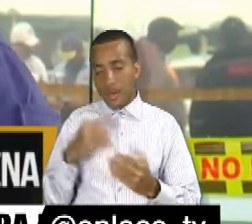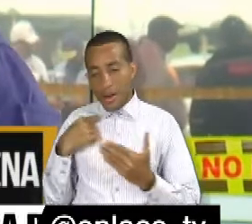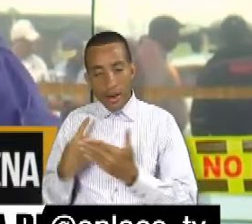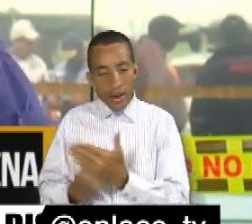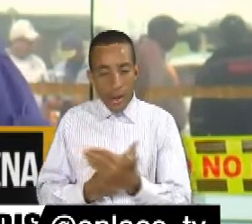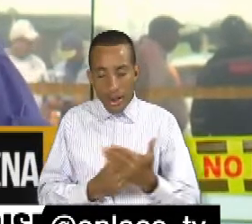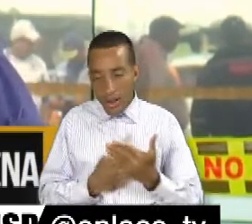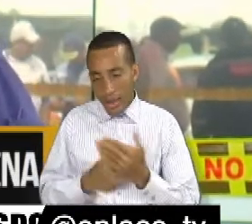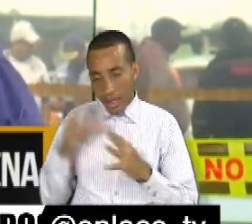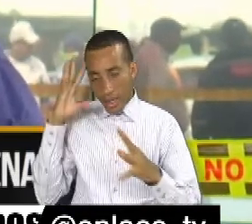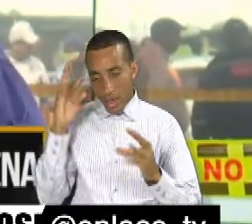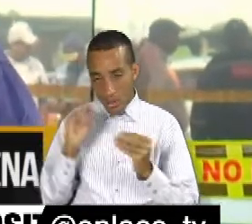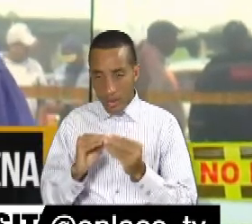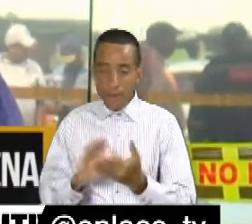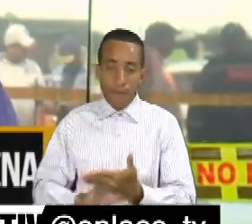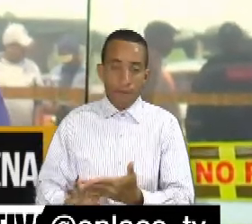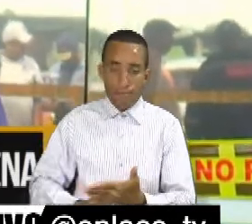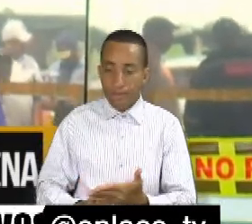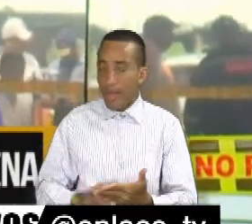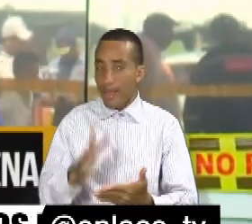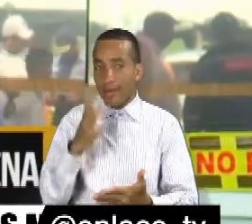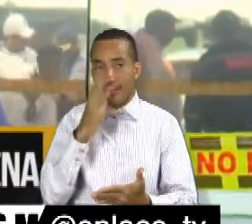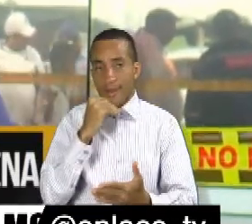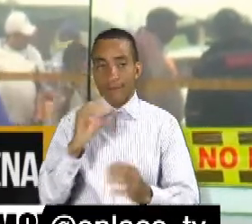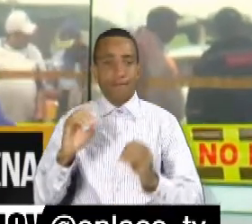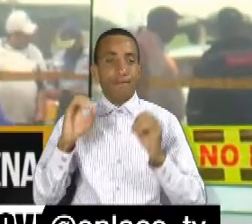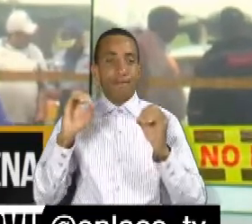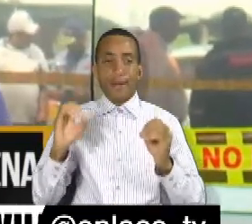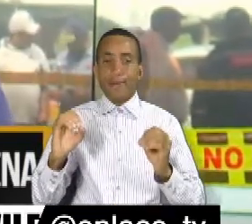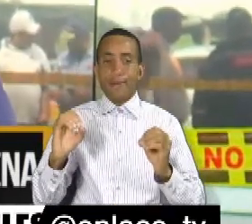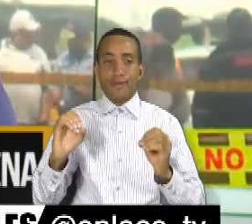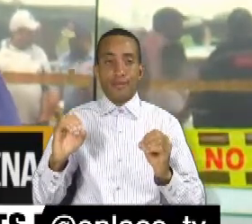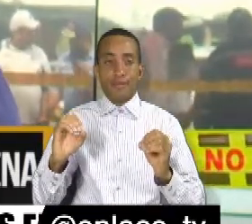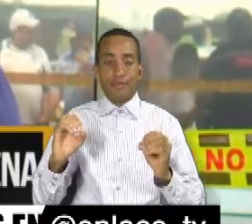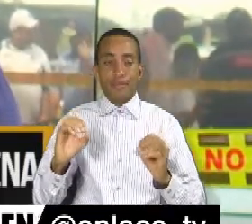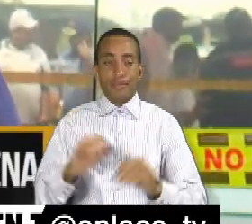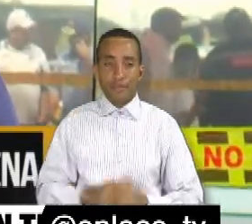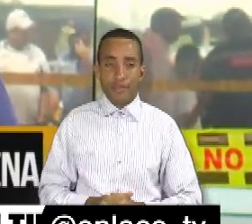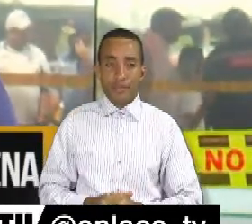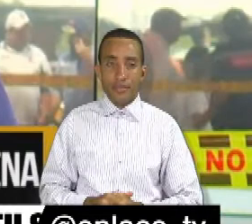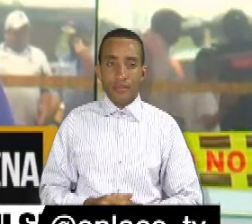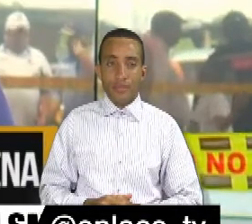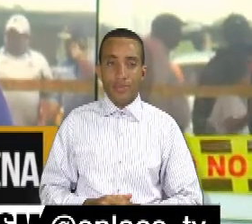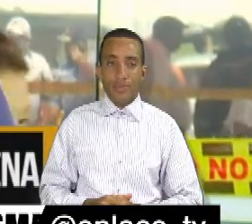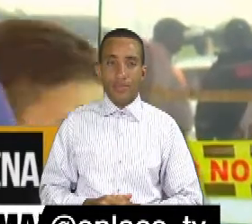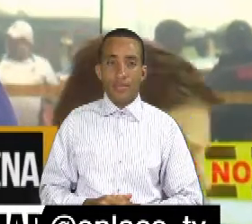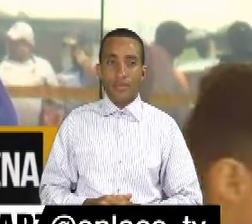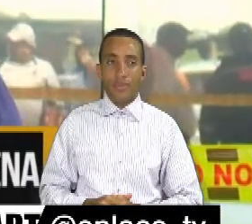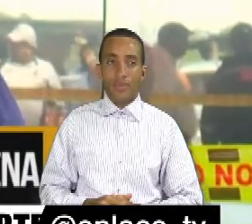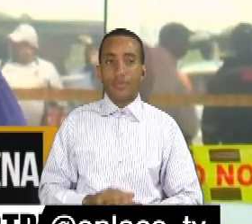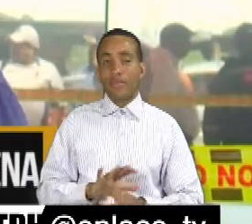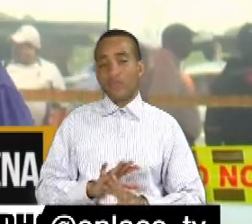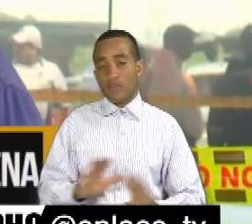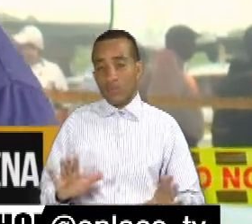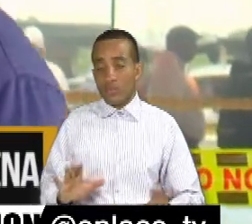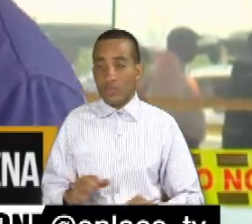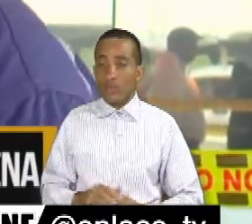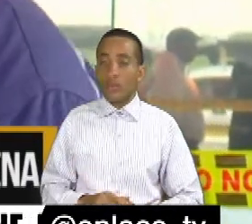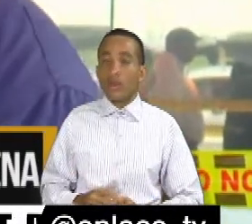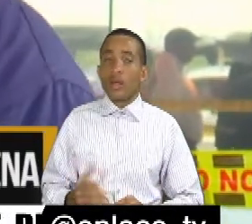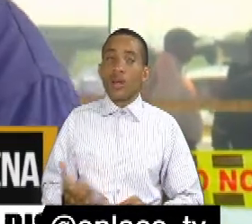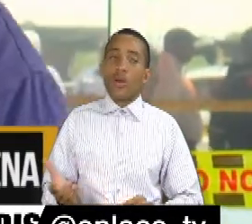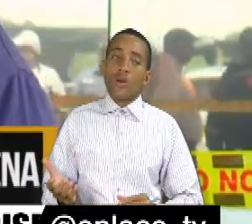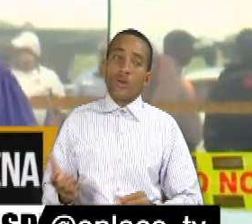a dar una solución inmediata no dio la solución que se requería. Entonces nos están pidiendo